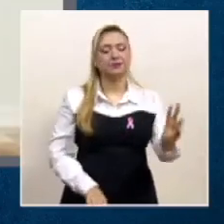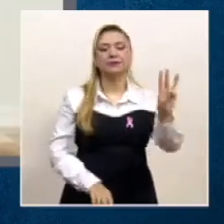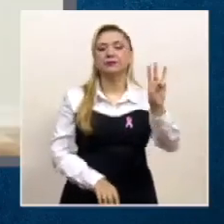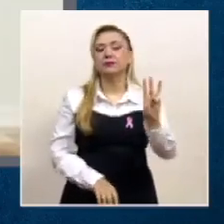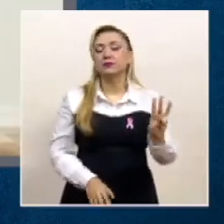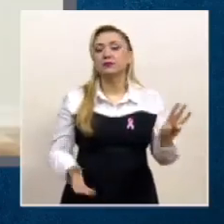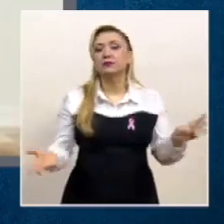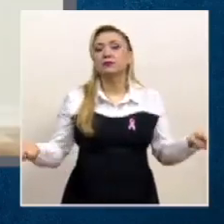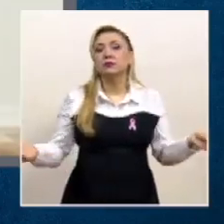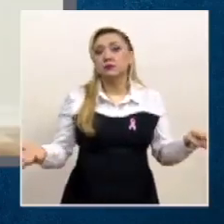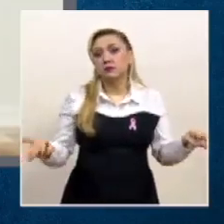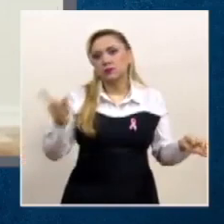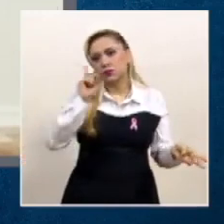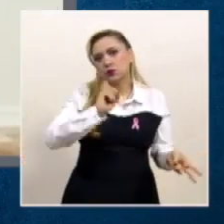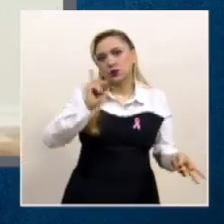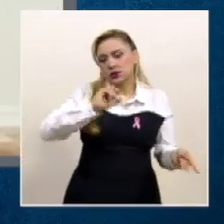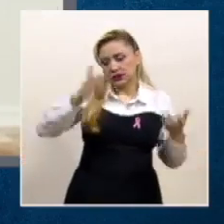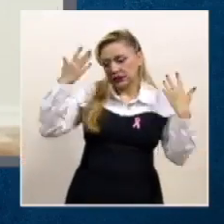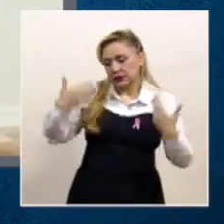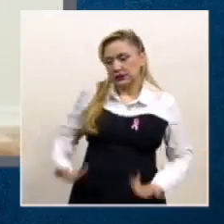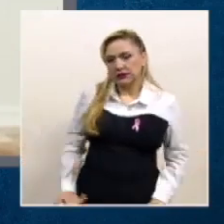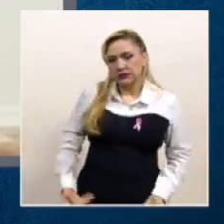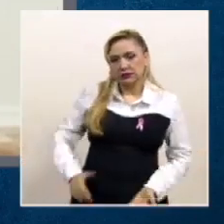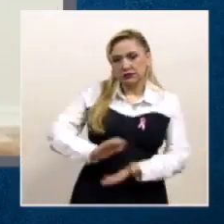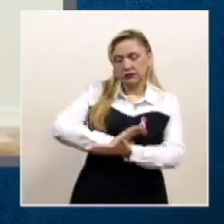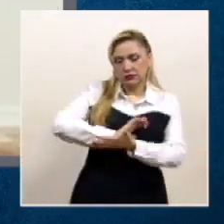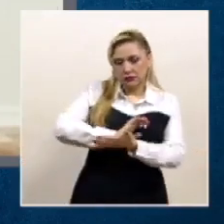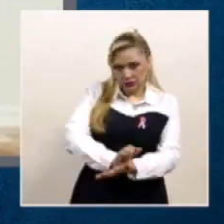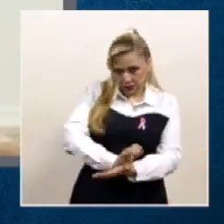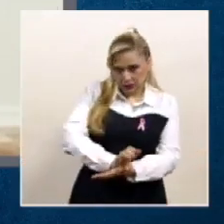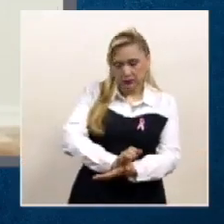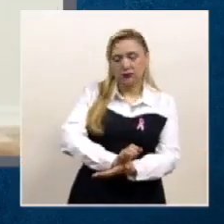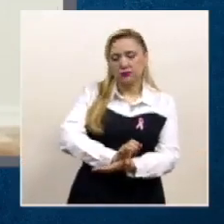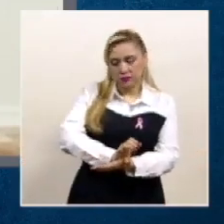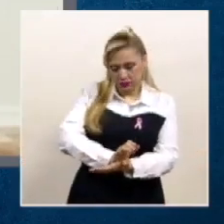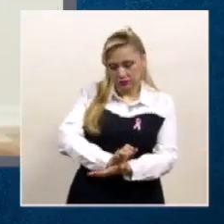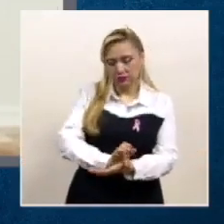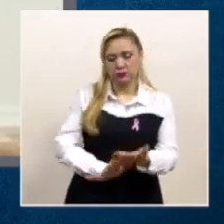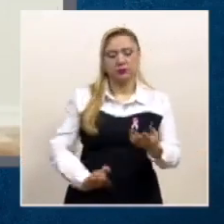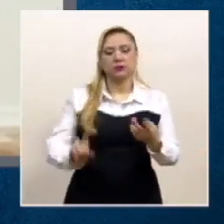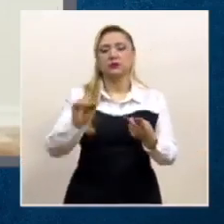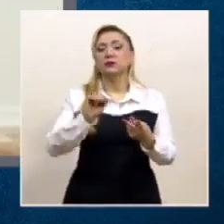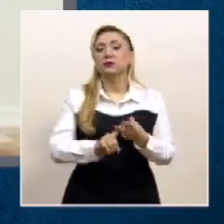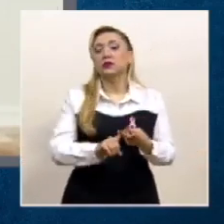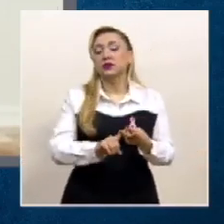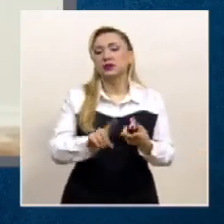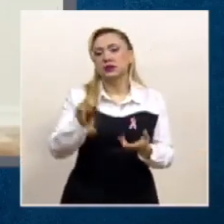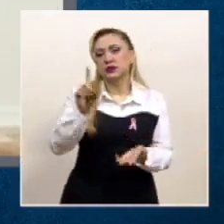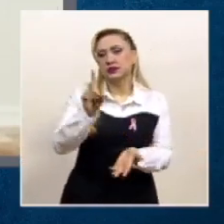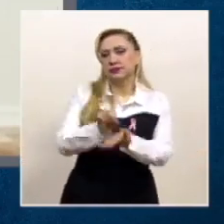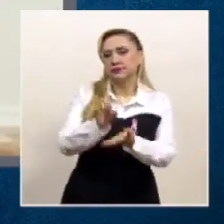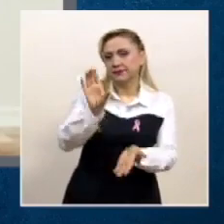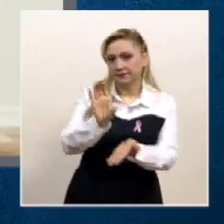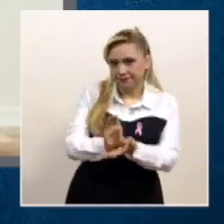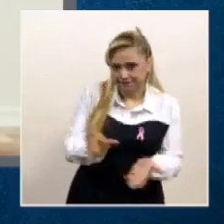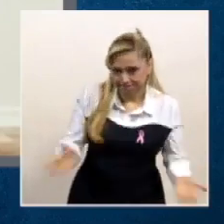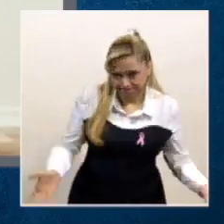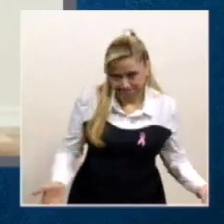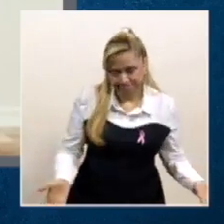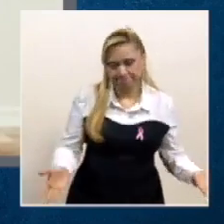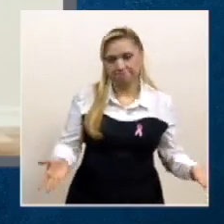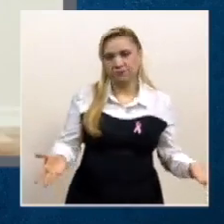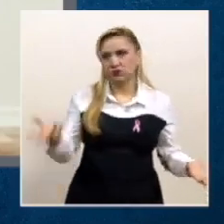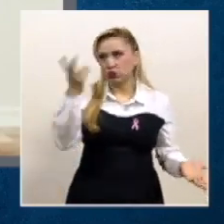problemática de sexo-género, ¿no? Una problemática derivada del sexo-género y otra derivada del